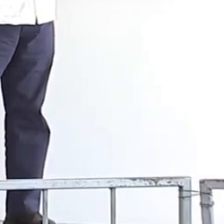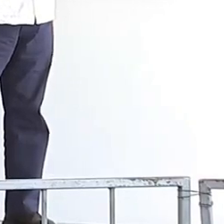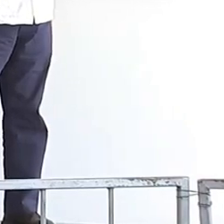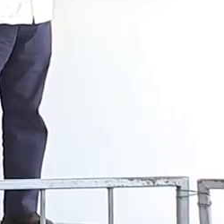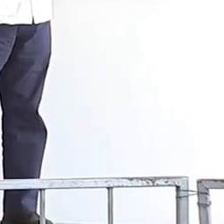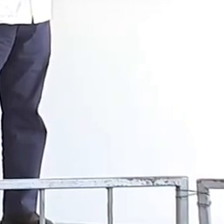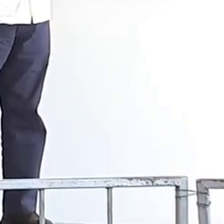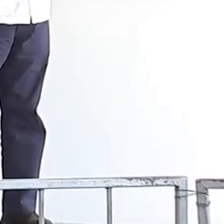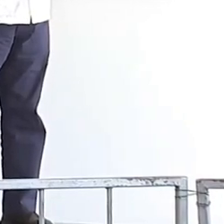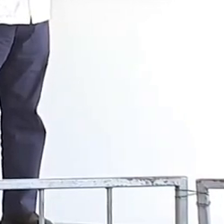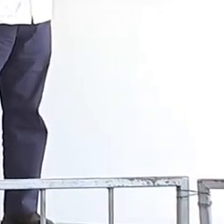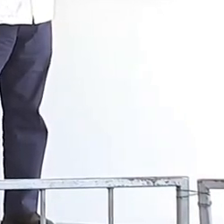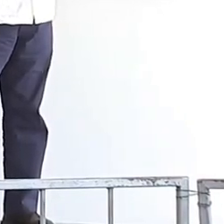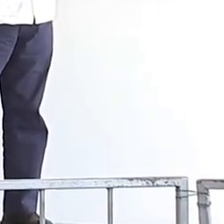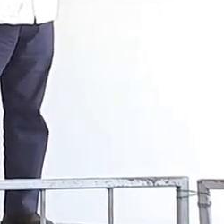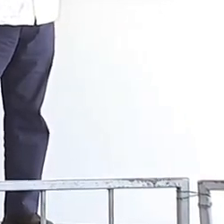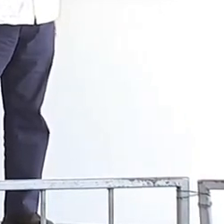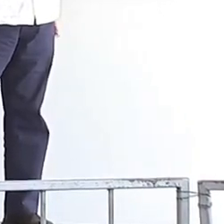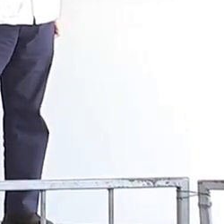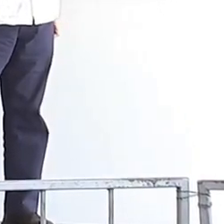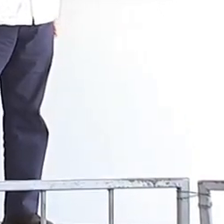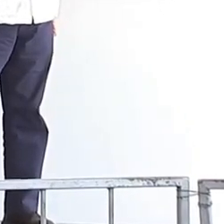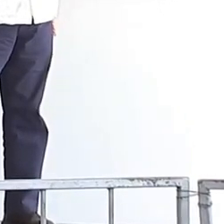y con la bajada y el descenso del